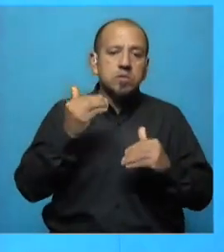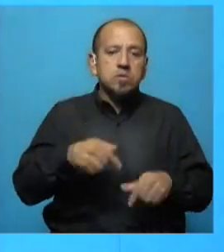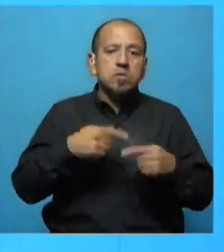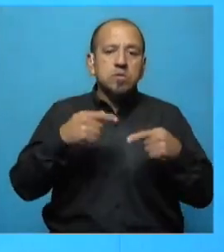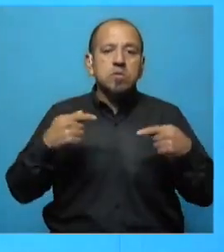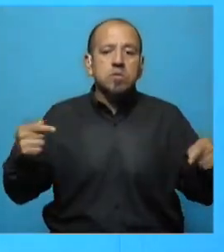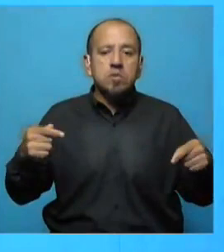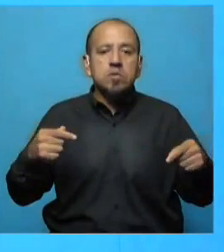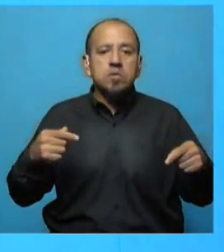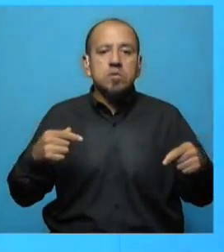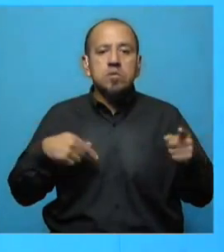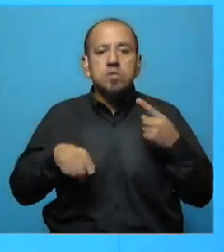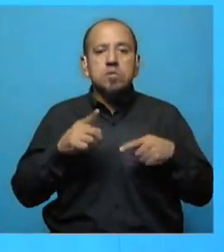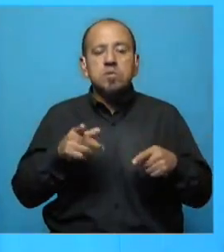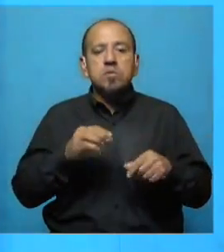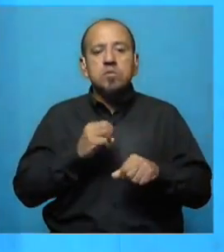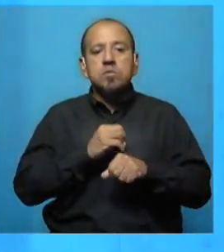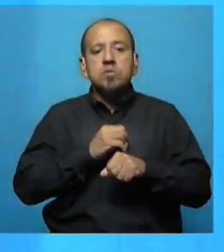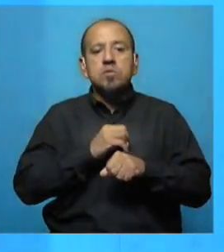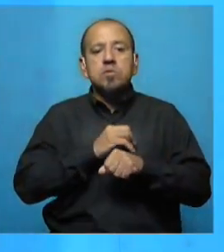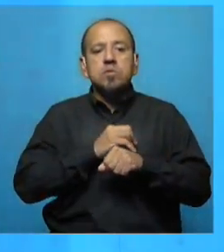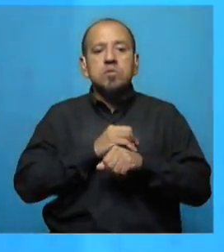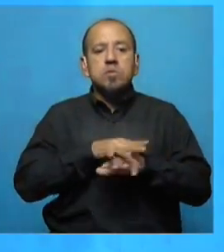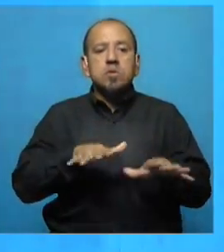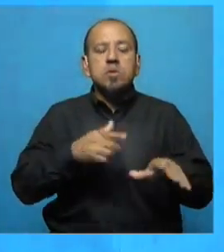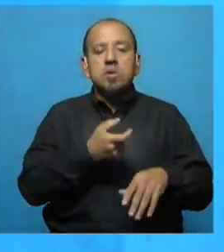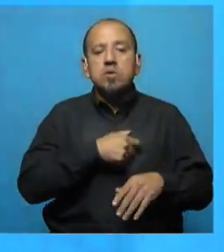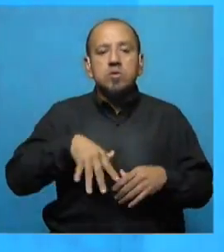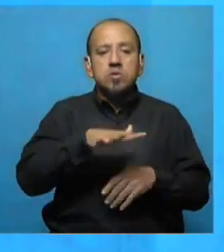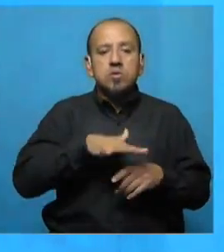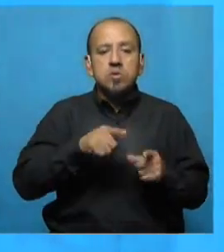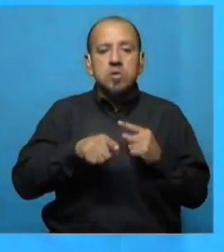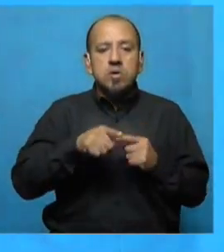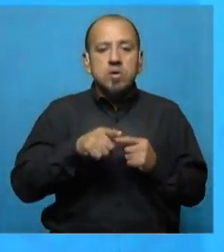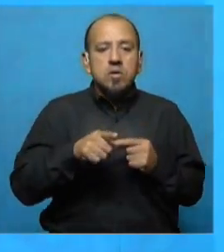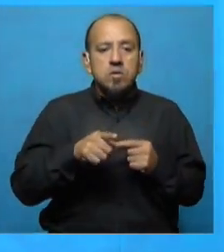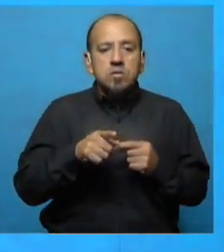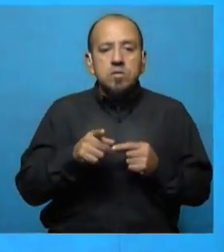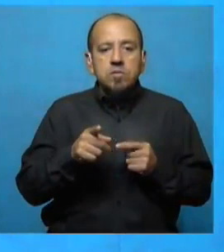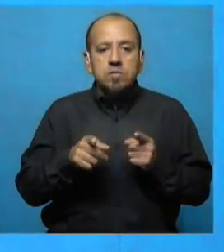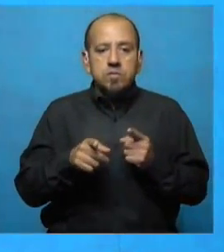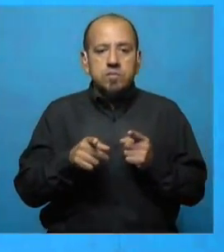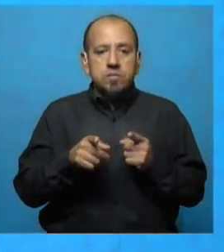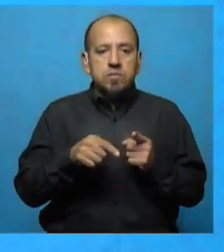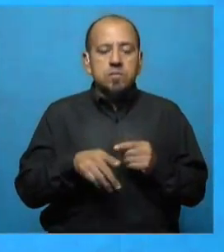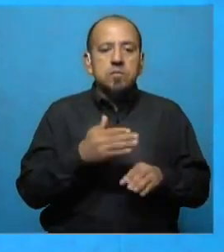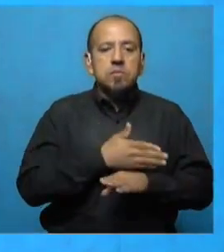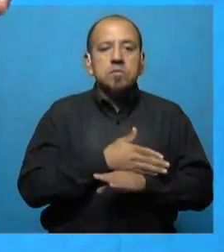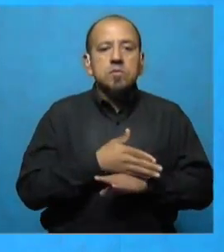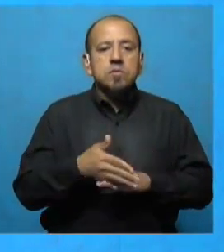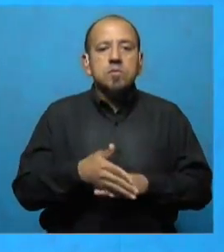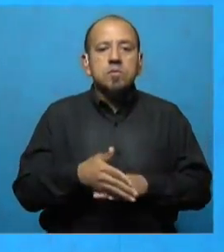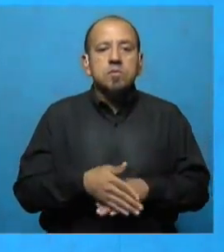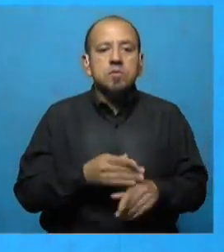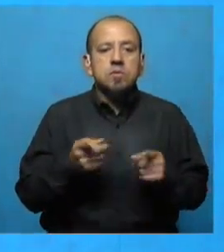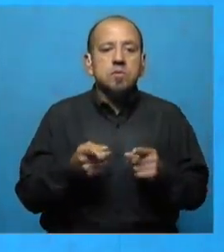publicitarios y yo creo que las redes sociales es un buen lugar para eso para mostrar realmente quién sos vos ahora si después a pesar de todo lo que